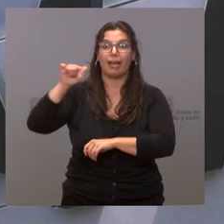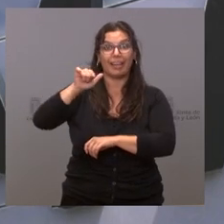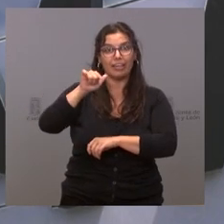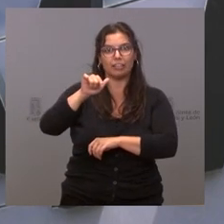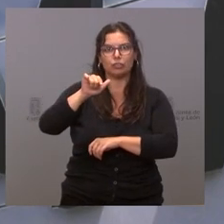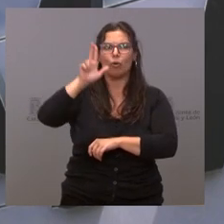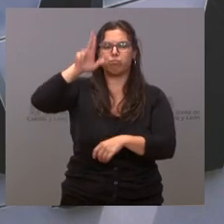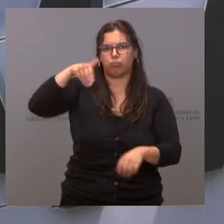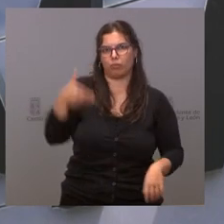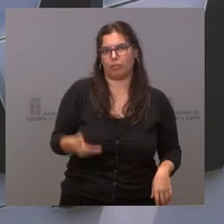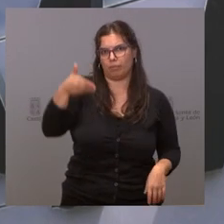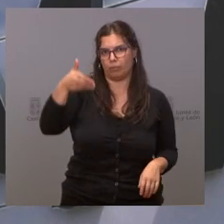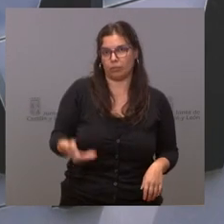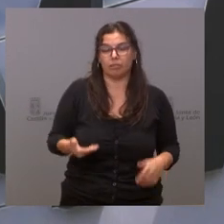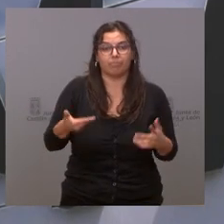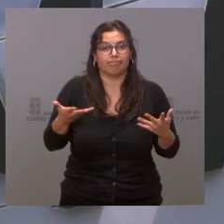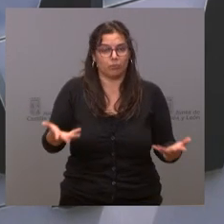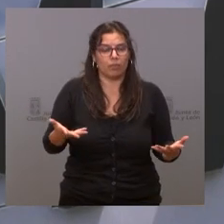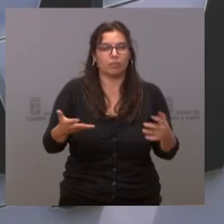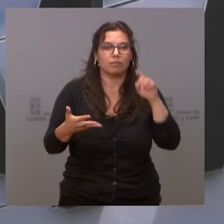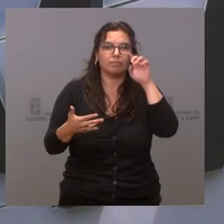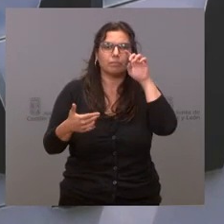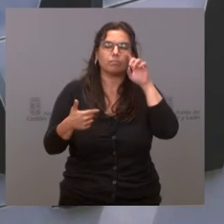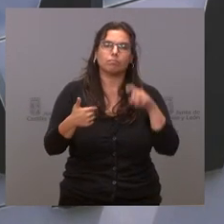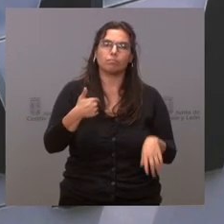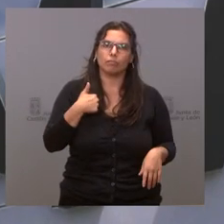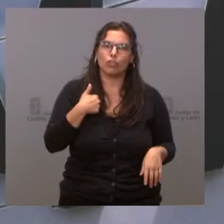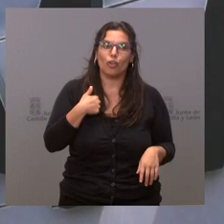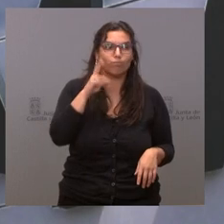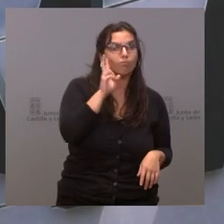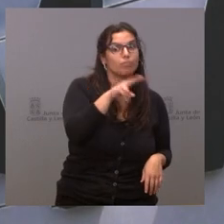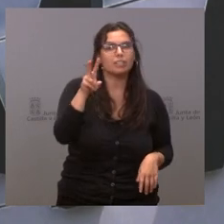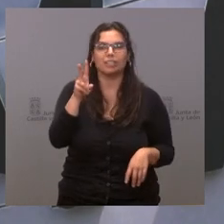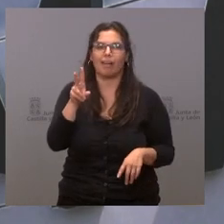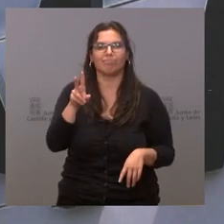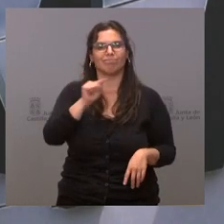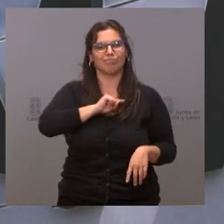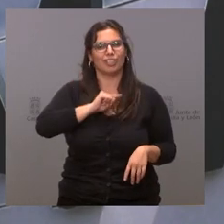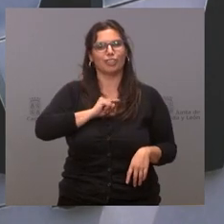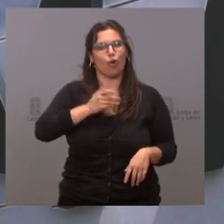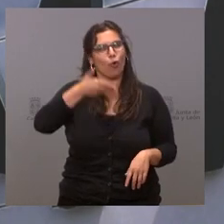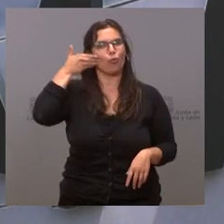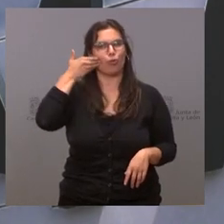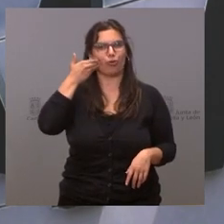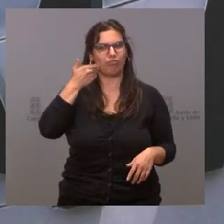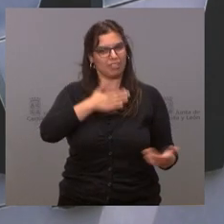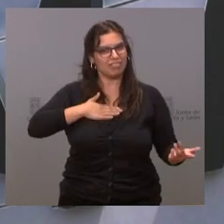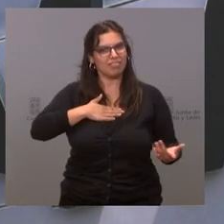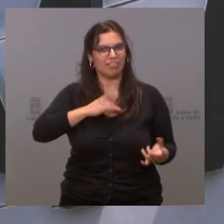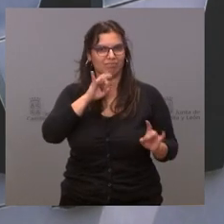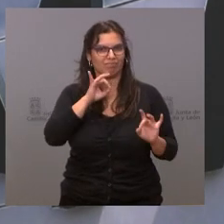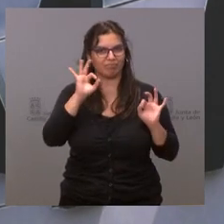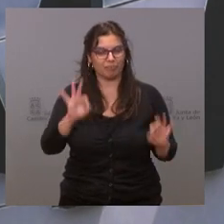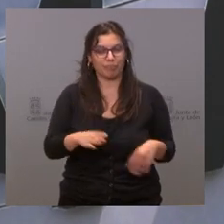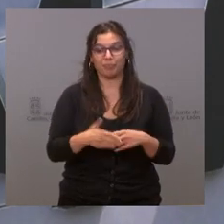referente y por tanto yo me voy profundamente orgulloso y satisfecho preguntaba en una de las